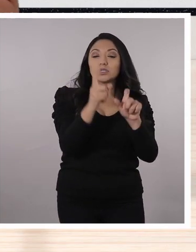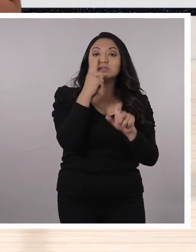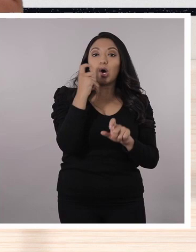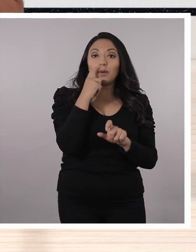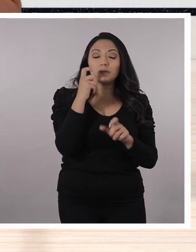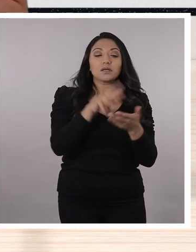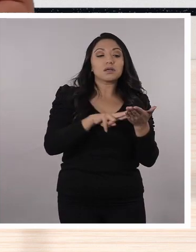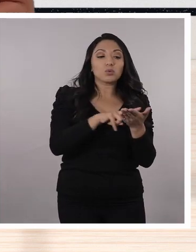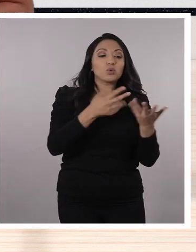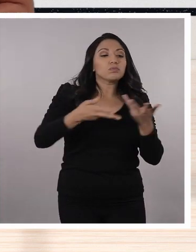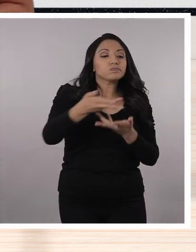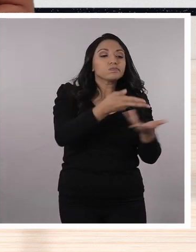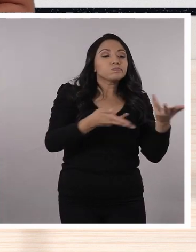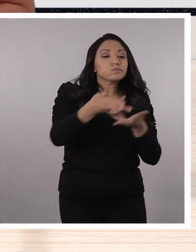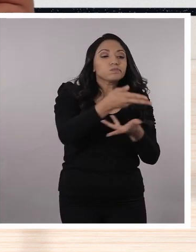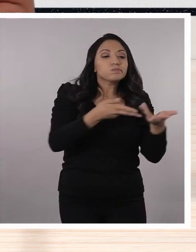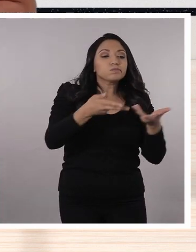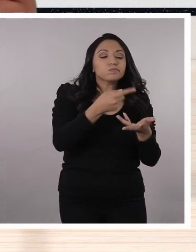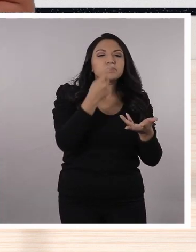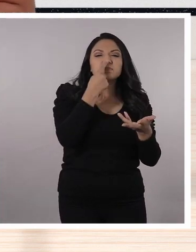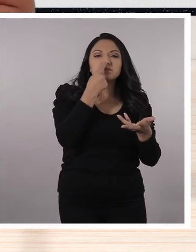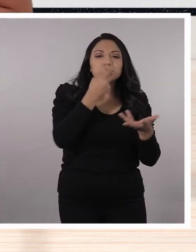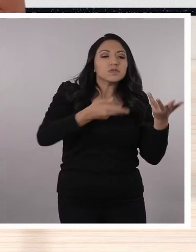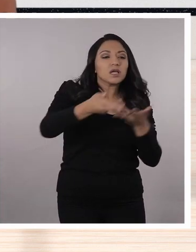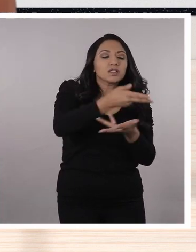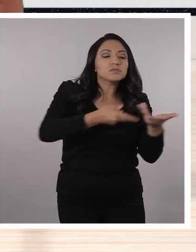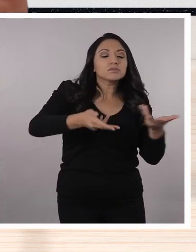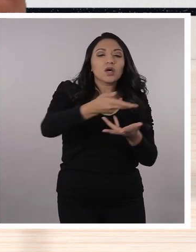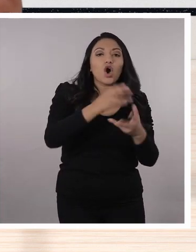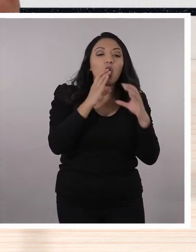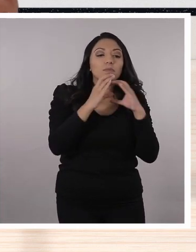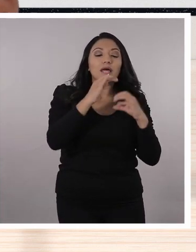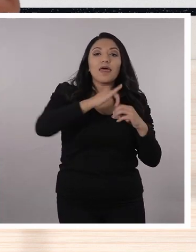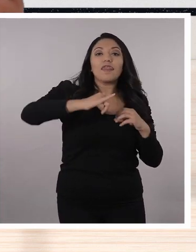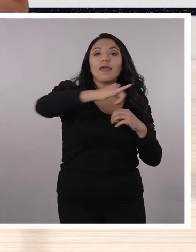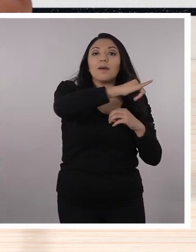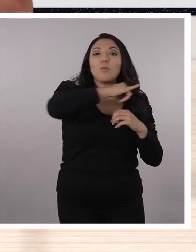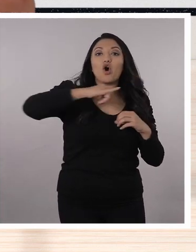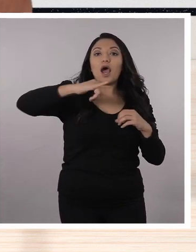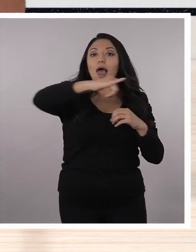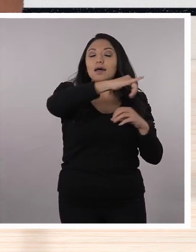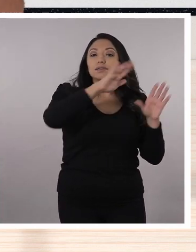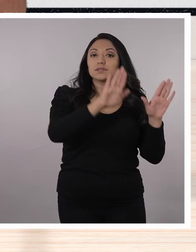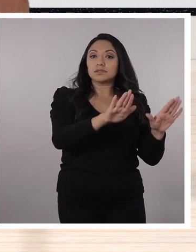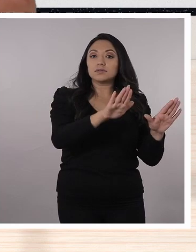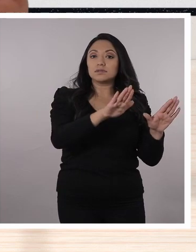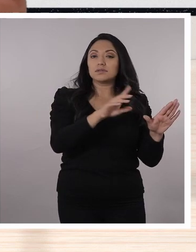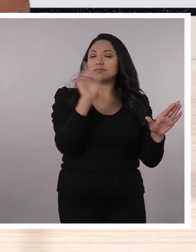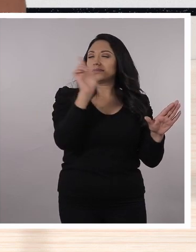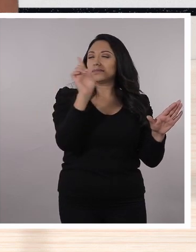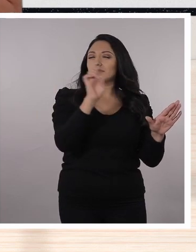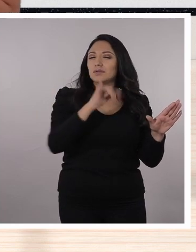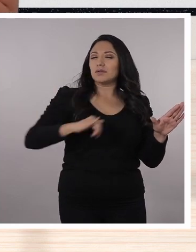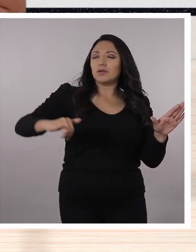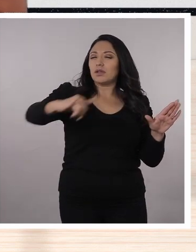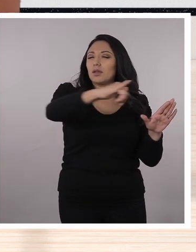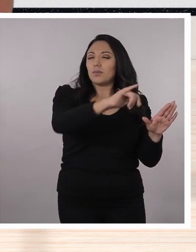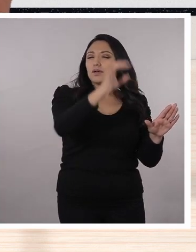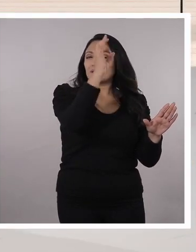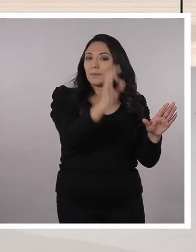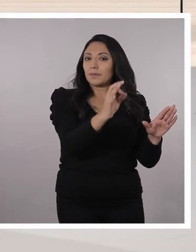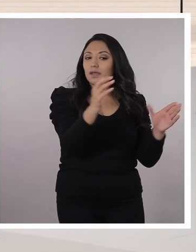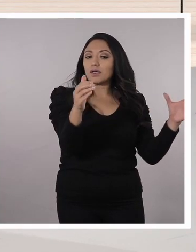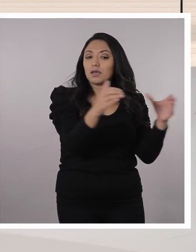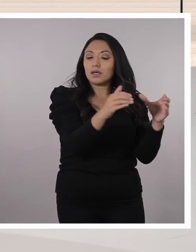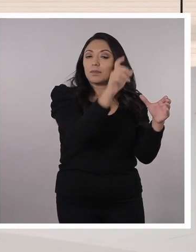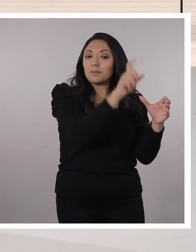para debatir cosas de interés público. Pero ojo, en esa democracia que era considerada ideal, no era